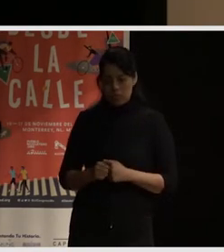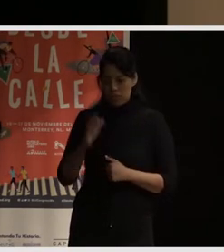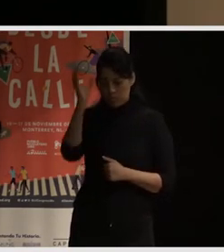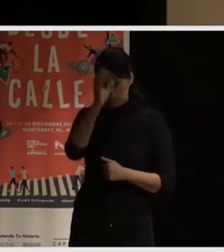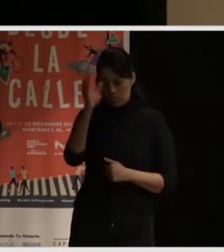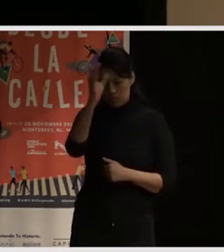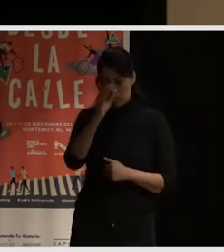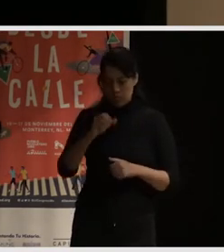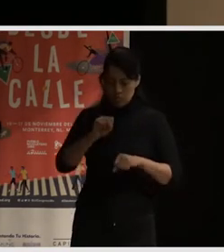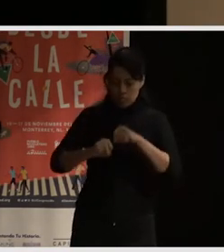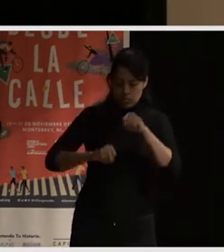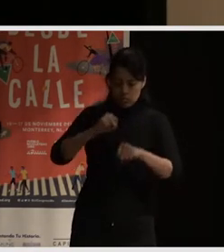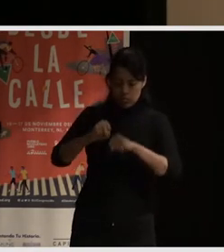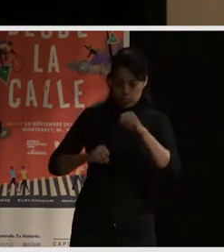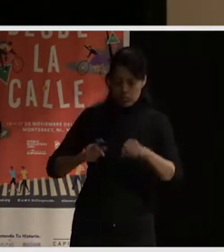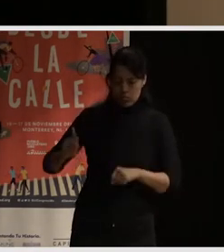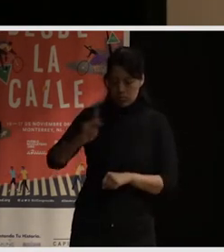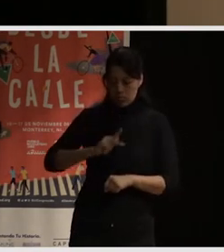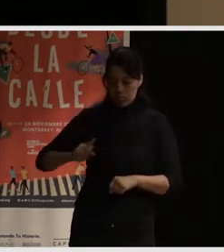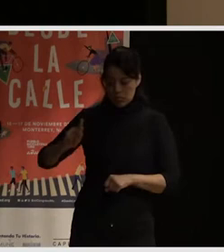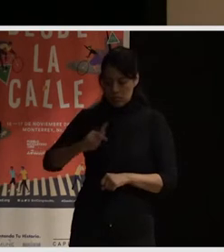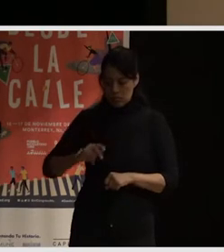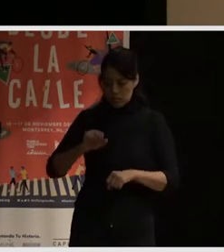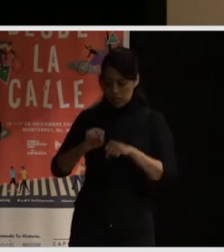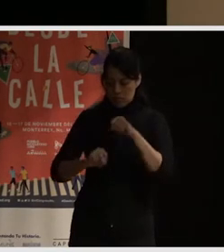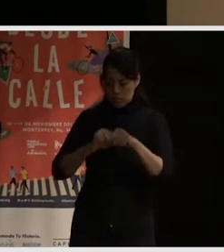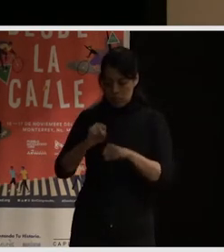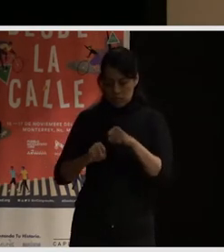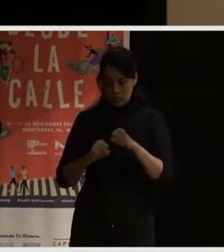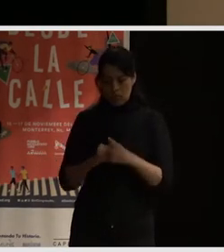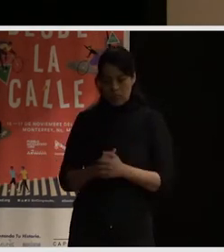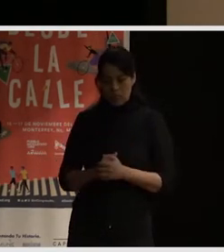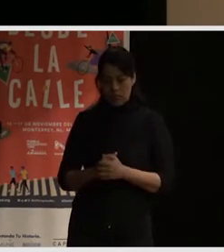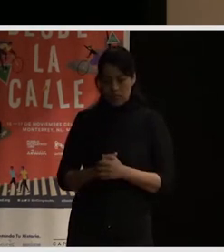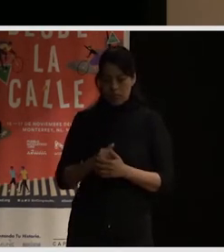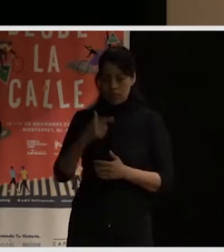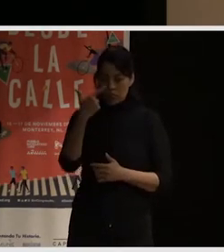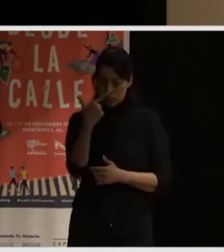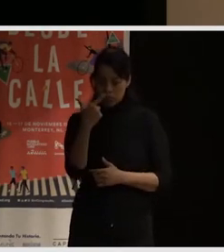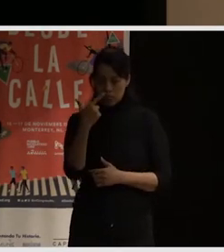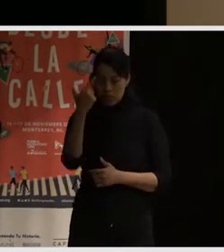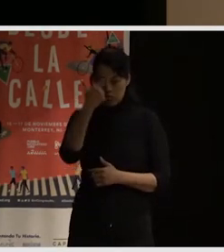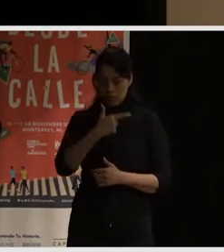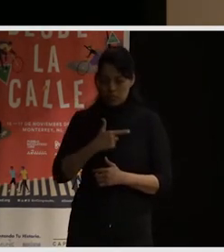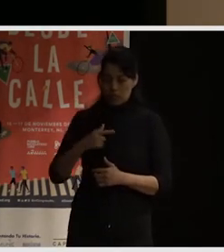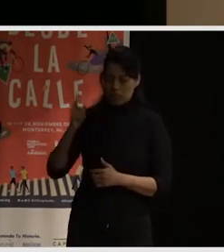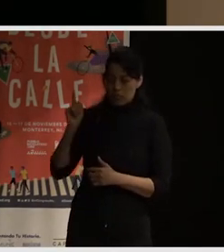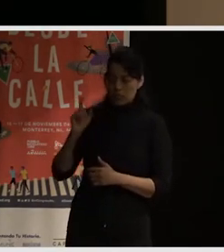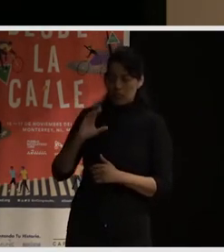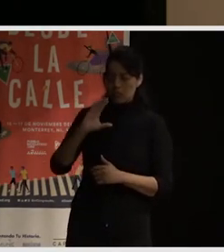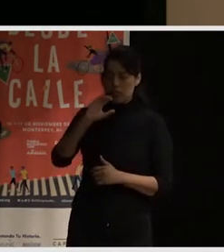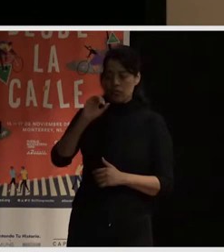la rodada del pueblo y cicatero que va a salir a las 7 del colegio civil y aquí